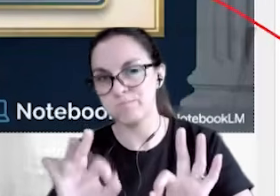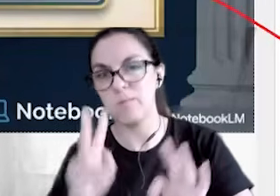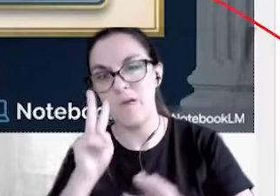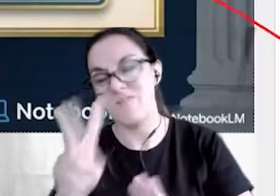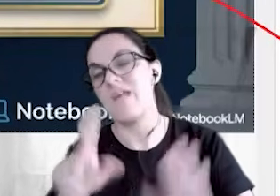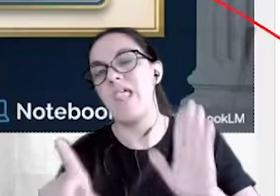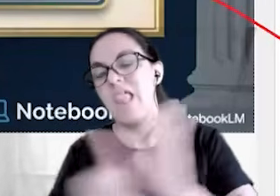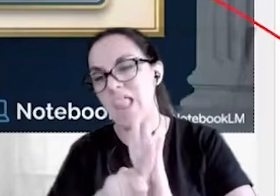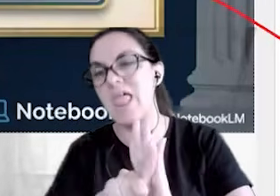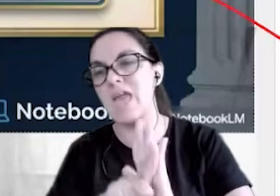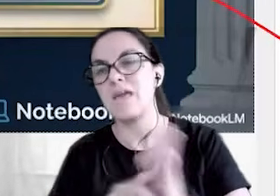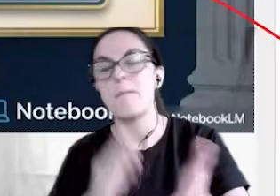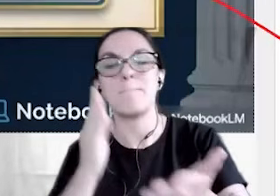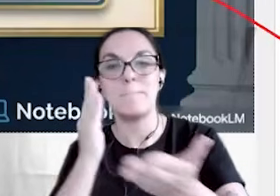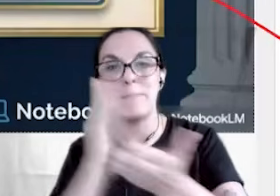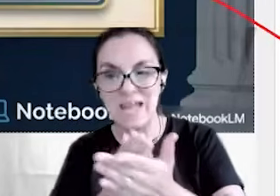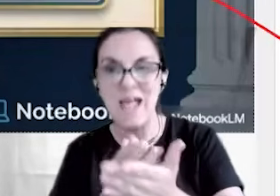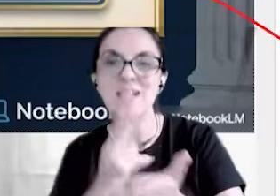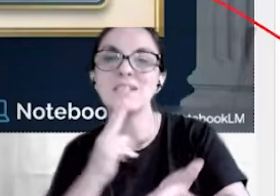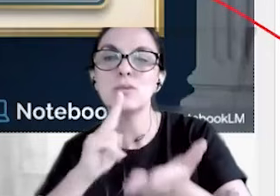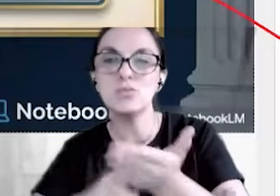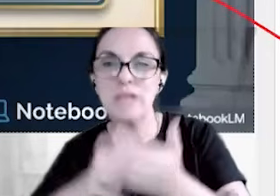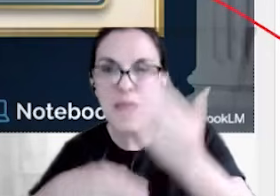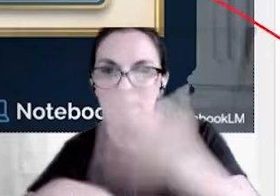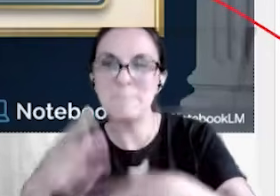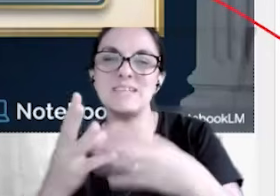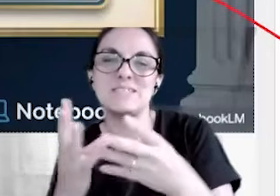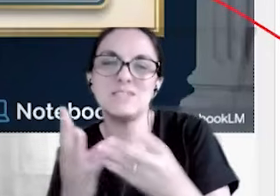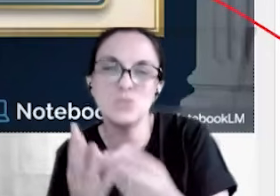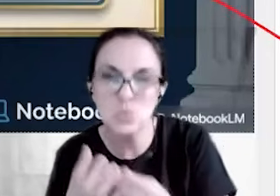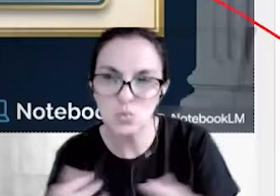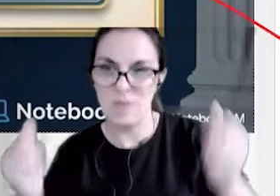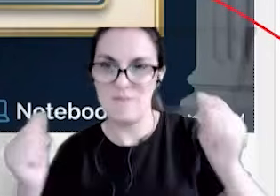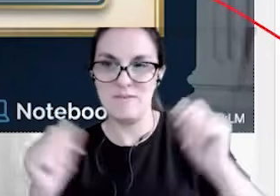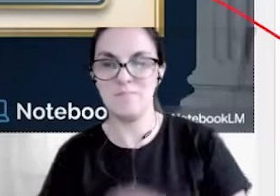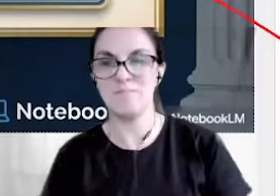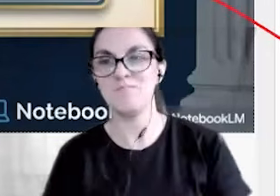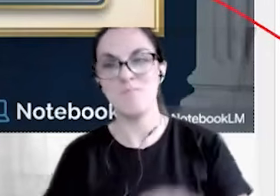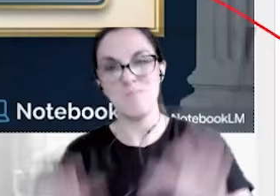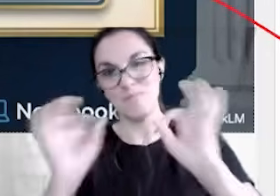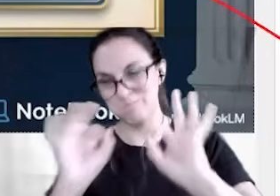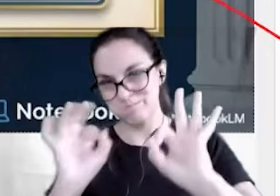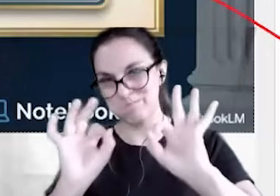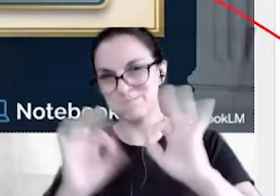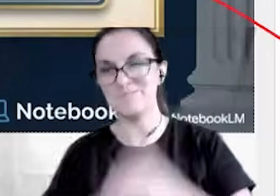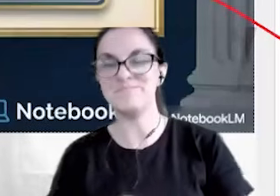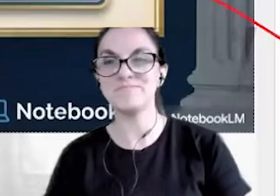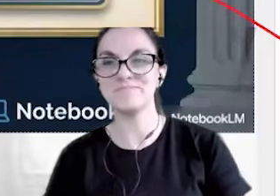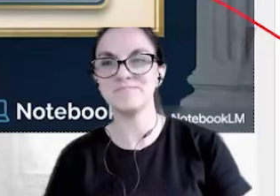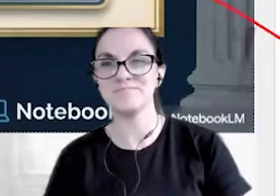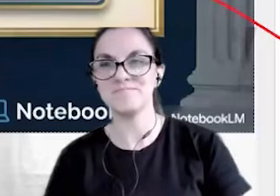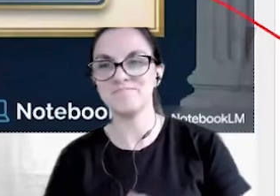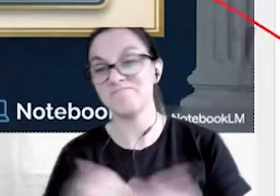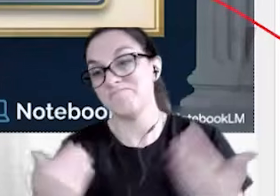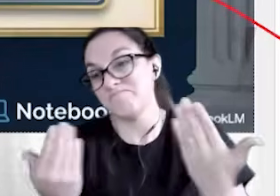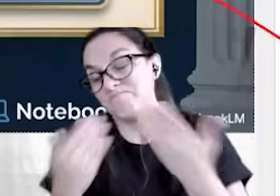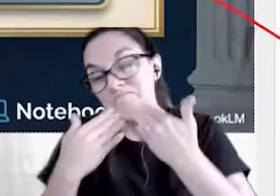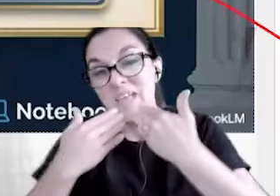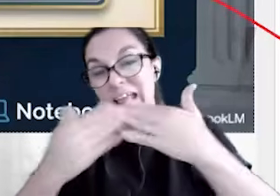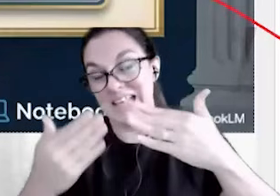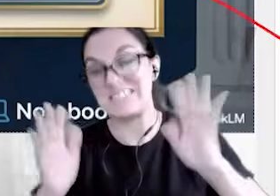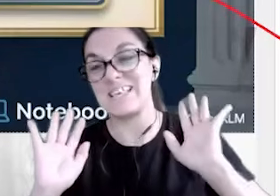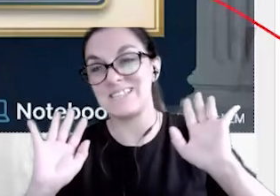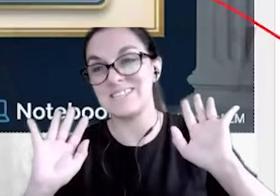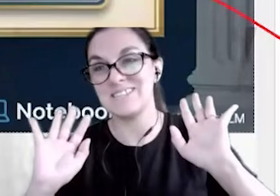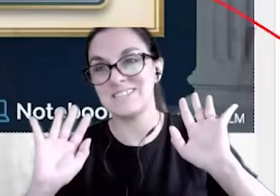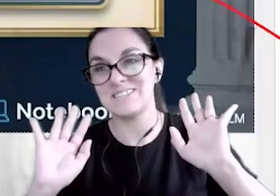benigna. Bueno, eso es la explicación. De mi parte les agradezco. No